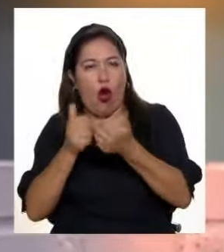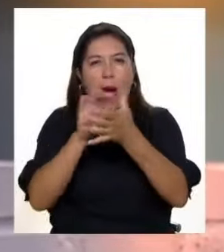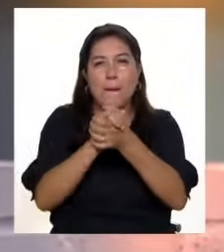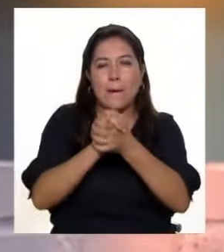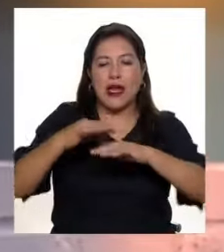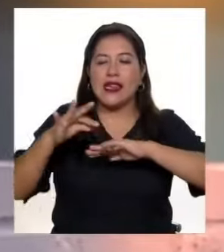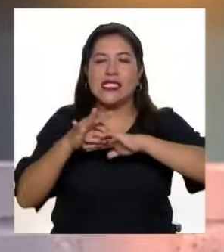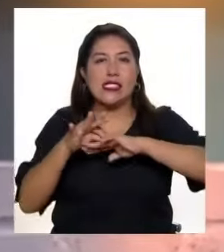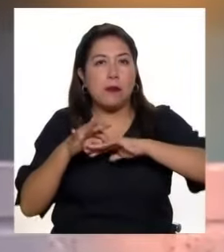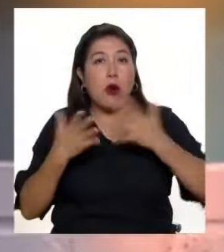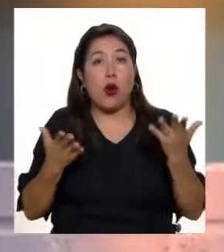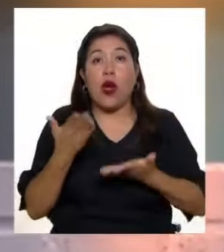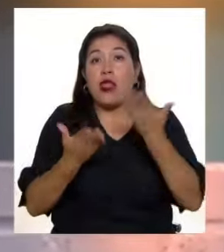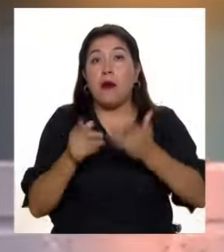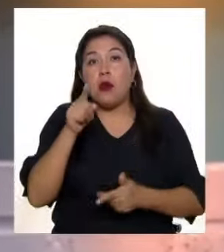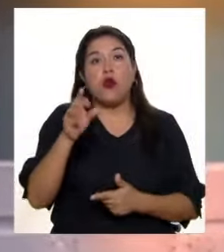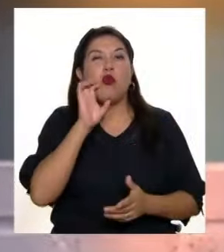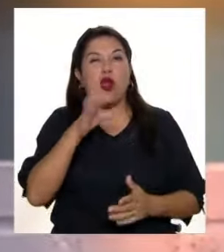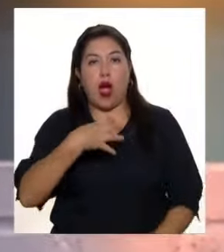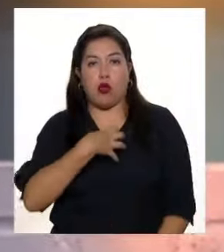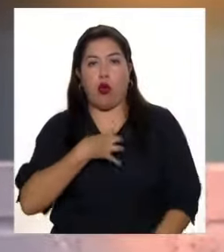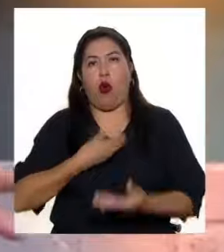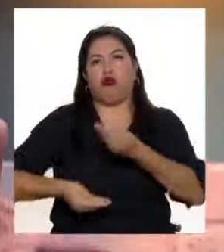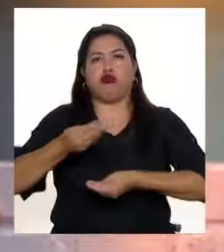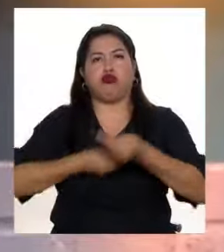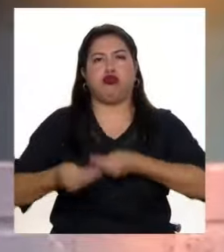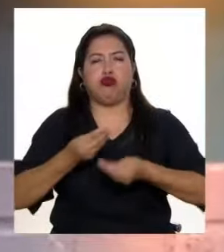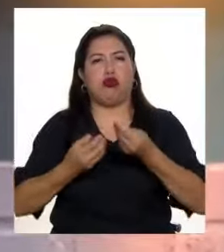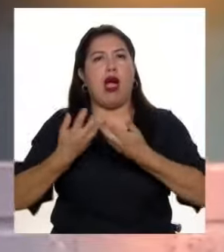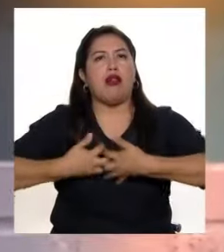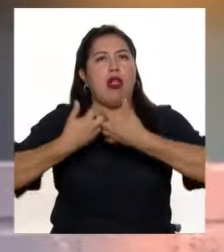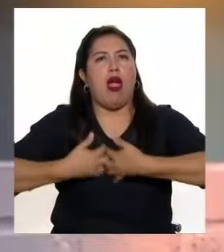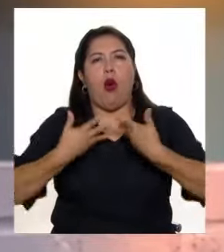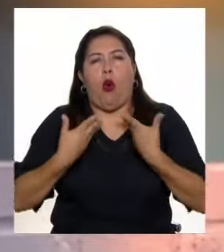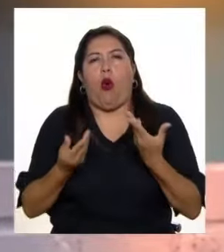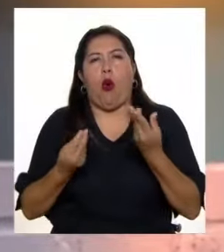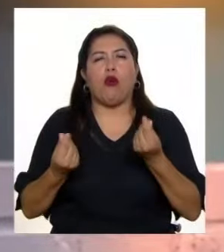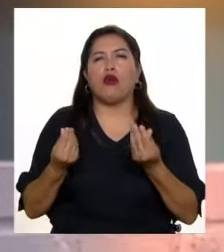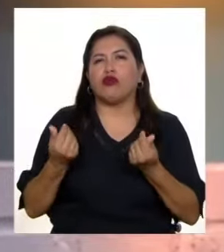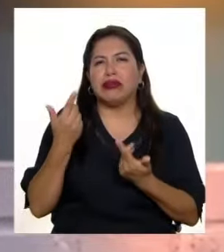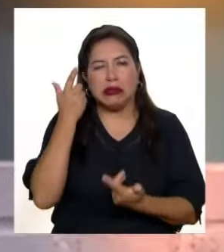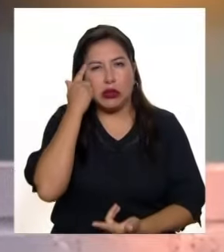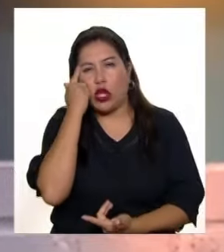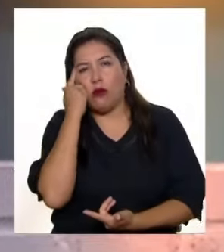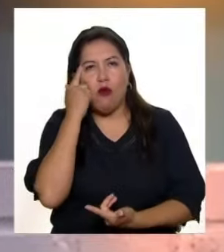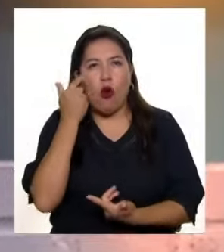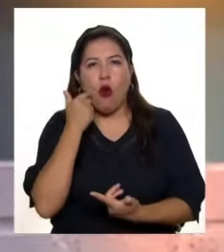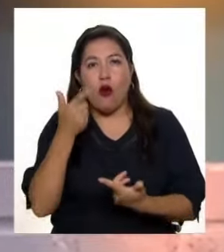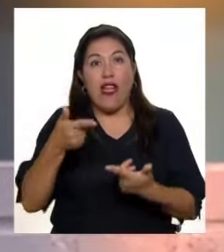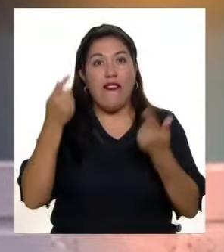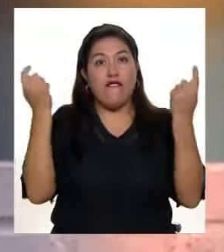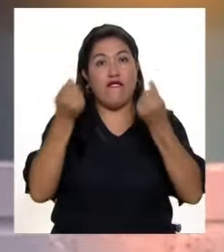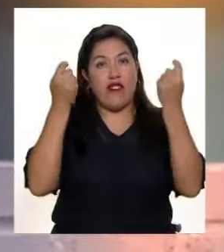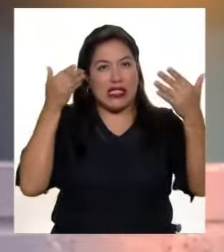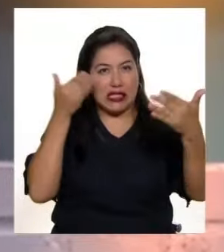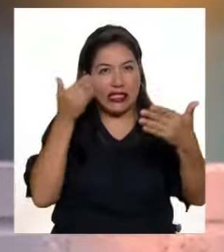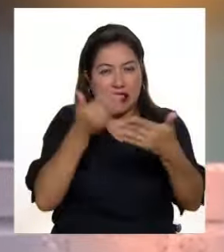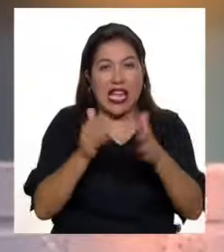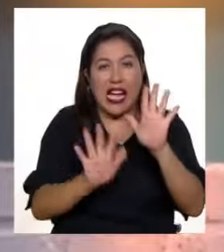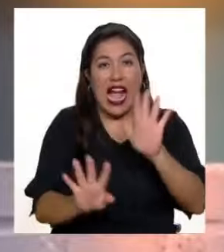esposos. Pero de repente tú tienes tu emprendimiento, tienes tu negocio y no sabes cómo aclimatarlo a esta fecha. No sabes qué hacer,